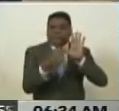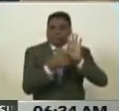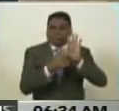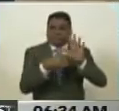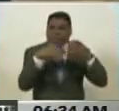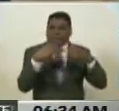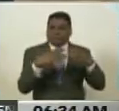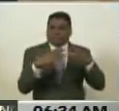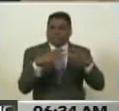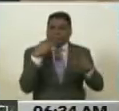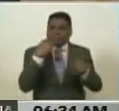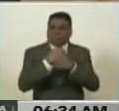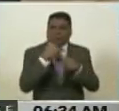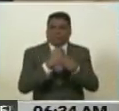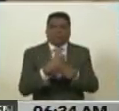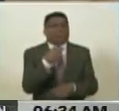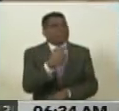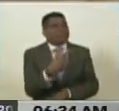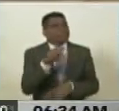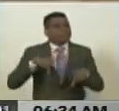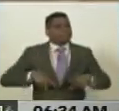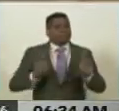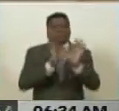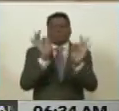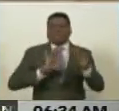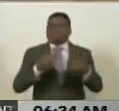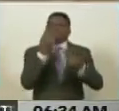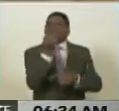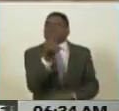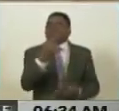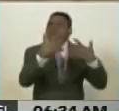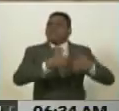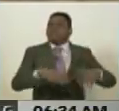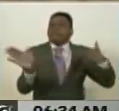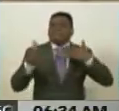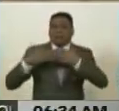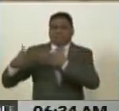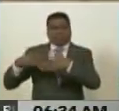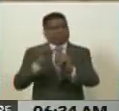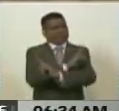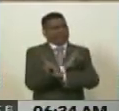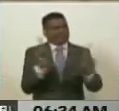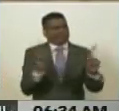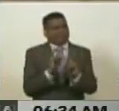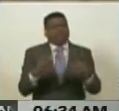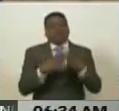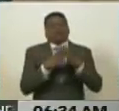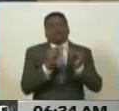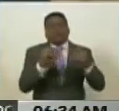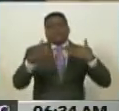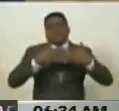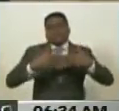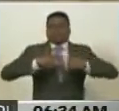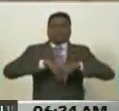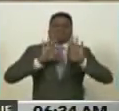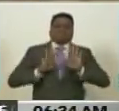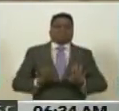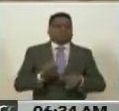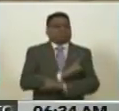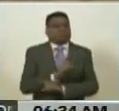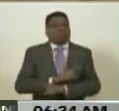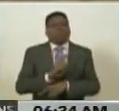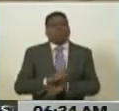y las Trabajadoras, no vamos a permitir que ninguna empresa sea cerrada, no vamos a permitir que ninguna empresa sea paralizada porque entonces